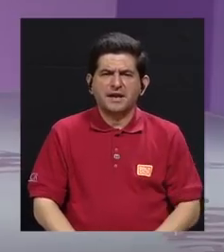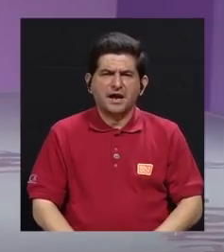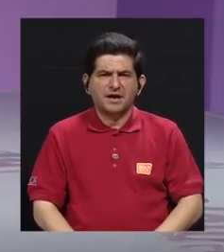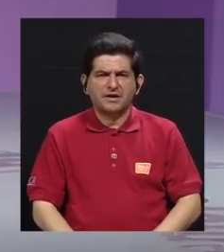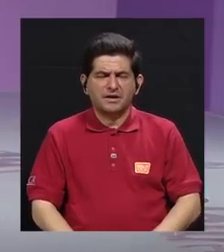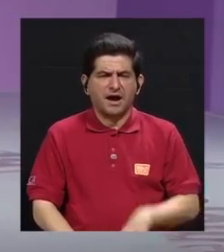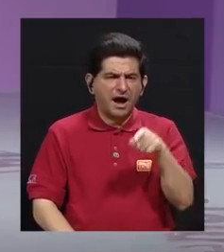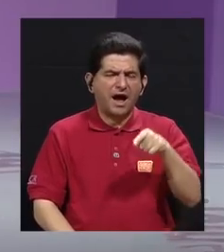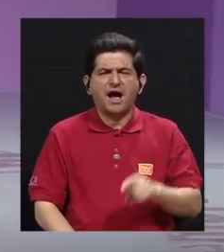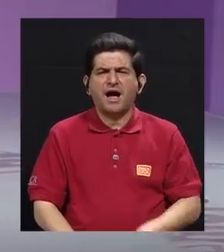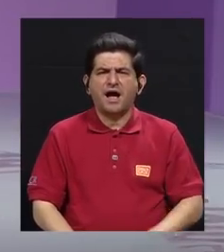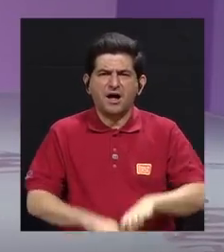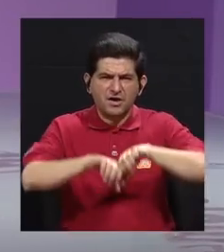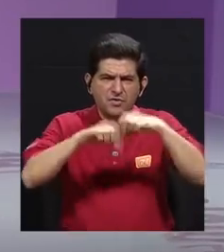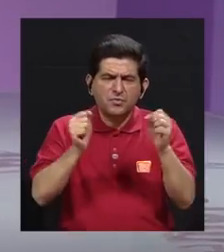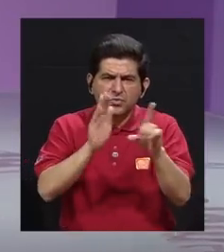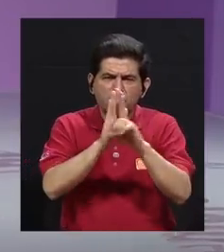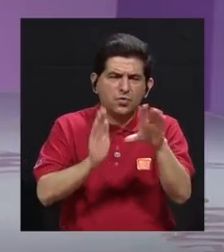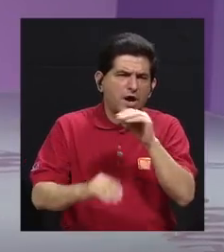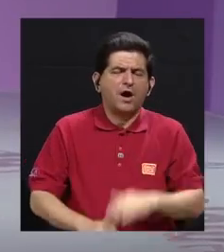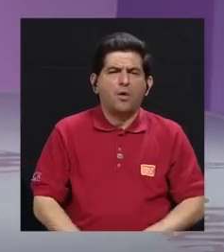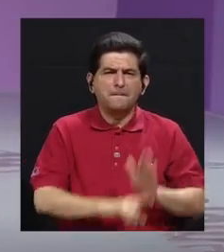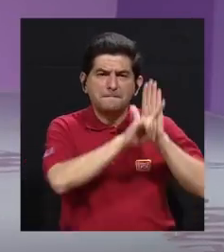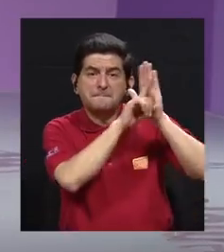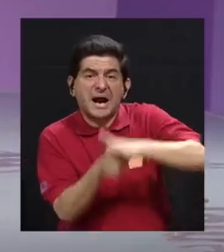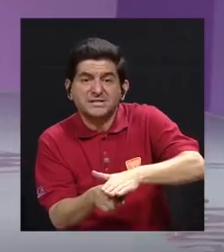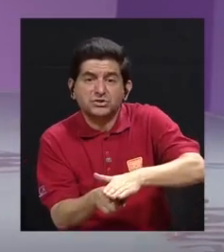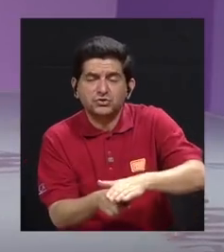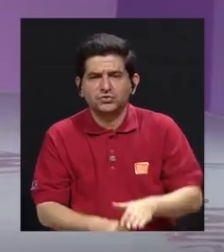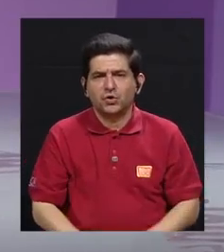violación, ha habido coacción.